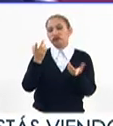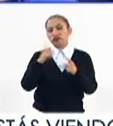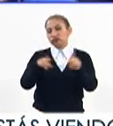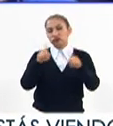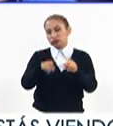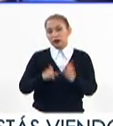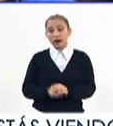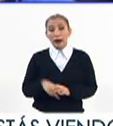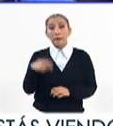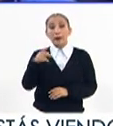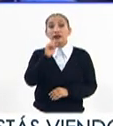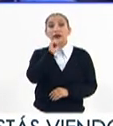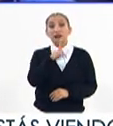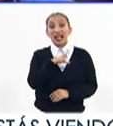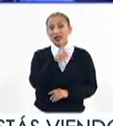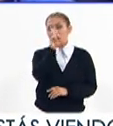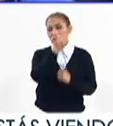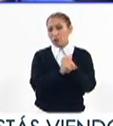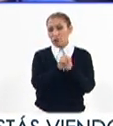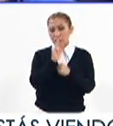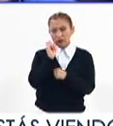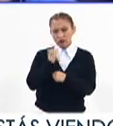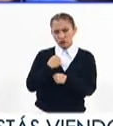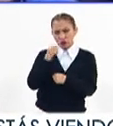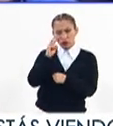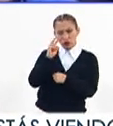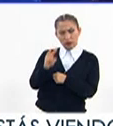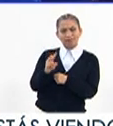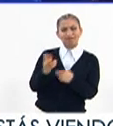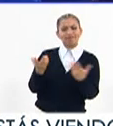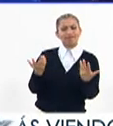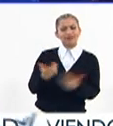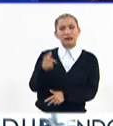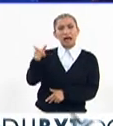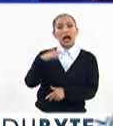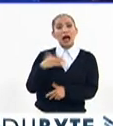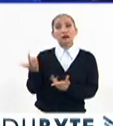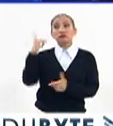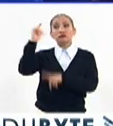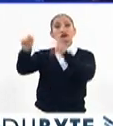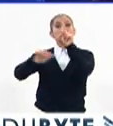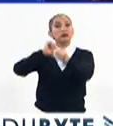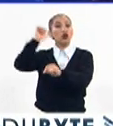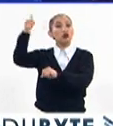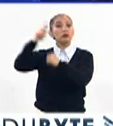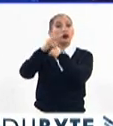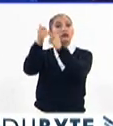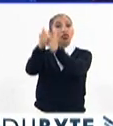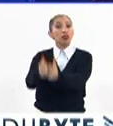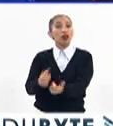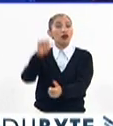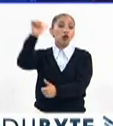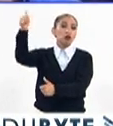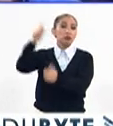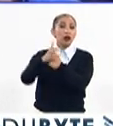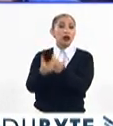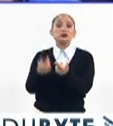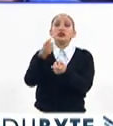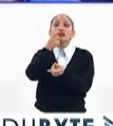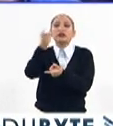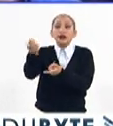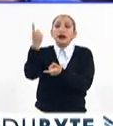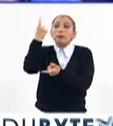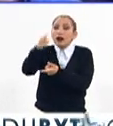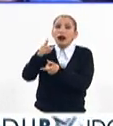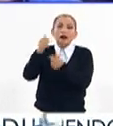estilo, pero también hay un problema que estuve viendo, que es que hay fuga de cerebros. ¿Qué les podría decir a estos